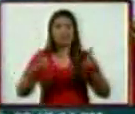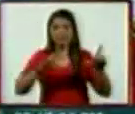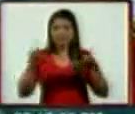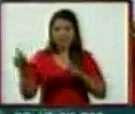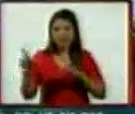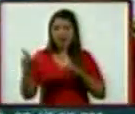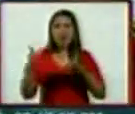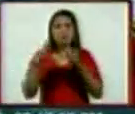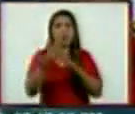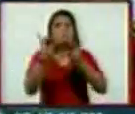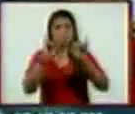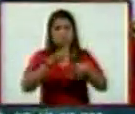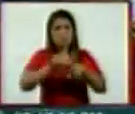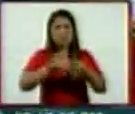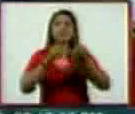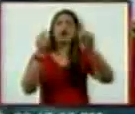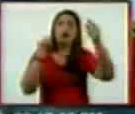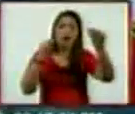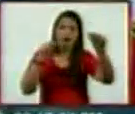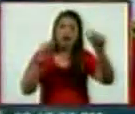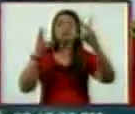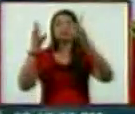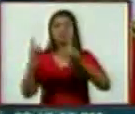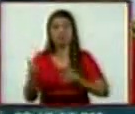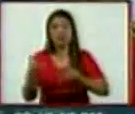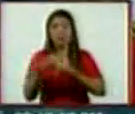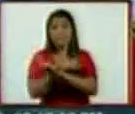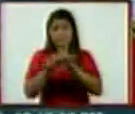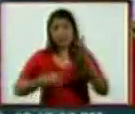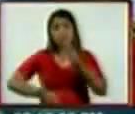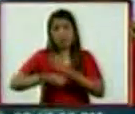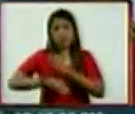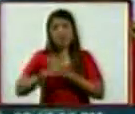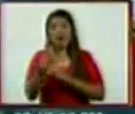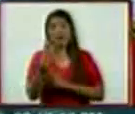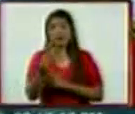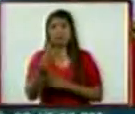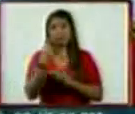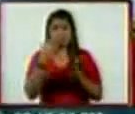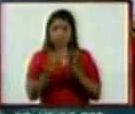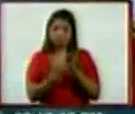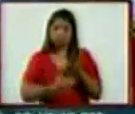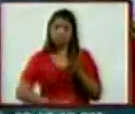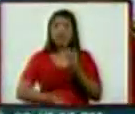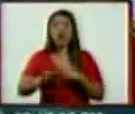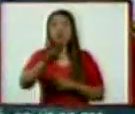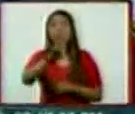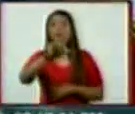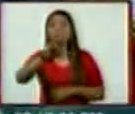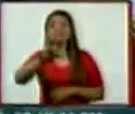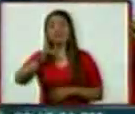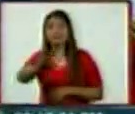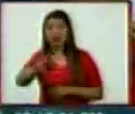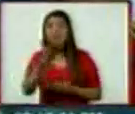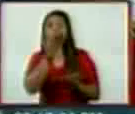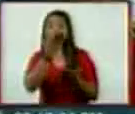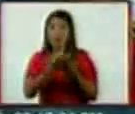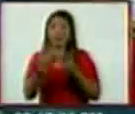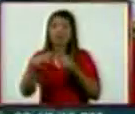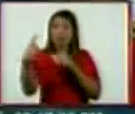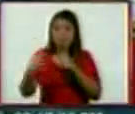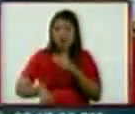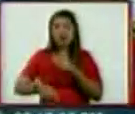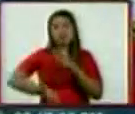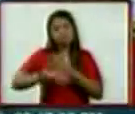de la discusión y del debate, pero todavía quedan, según este parte aquí, quedan 43 propuestas más que se